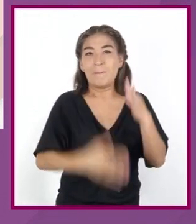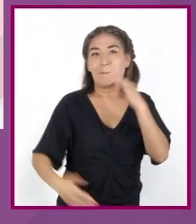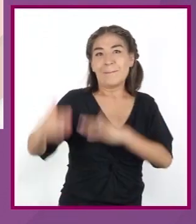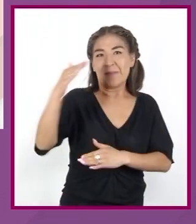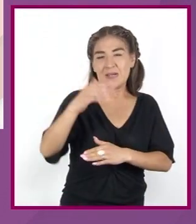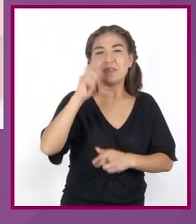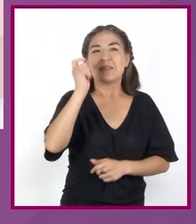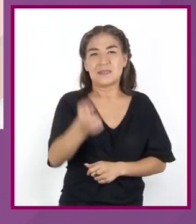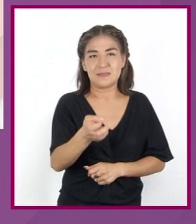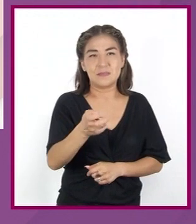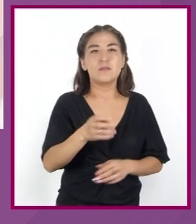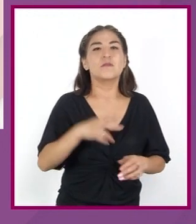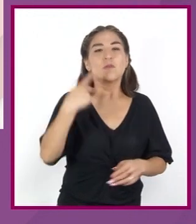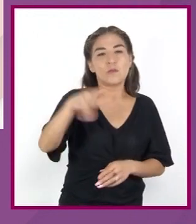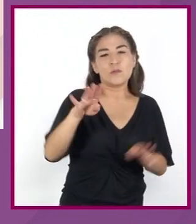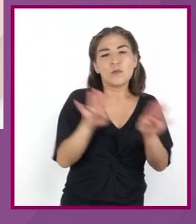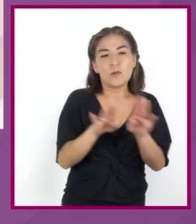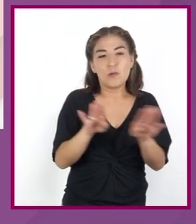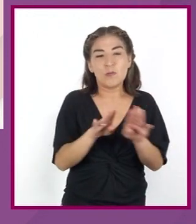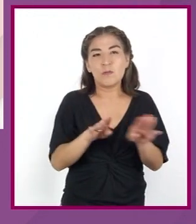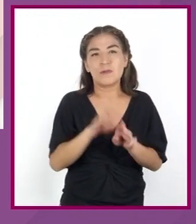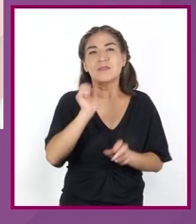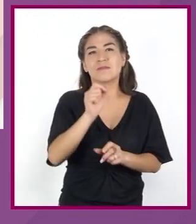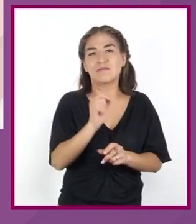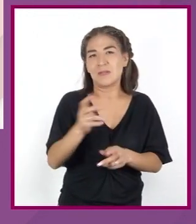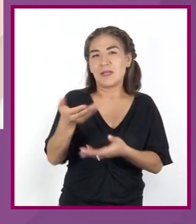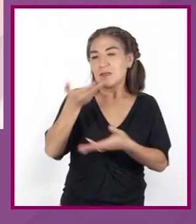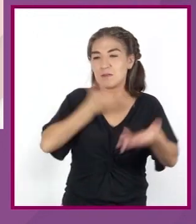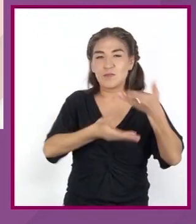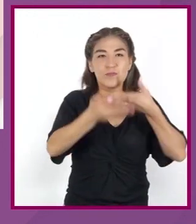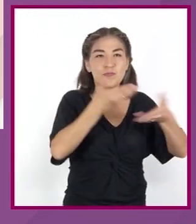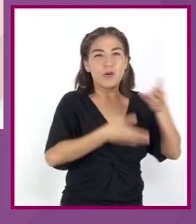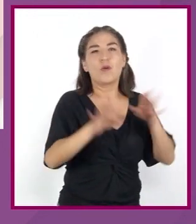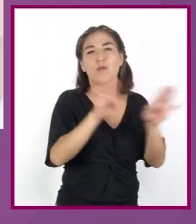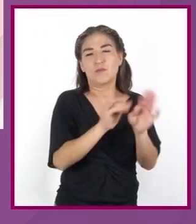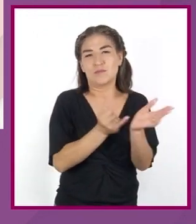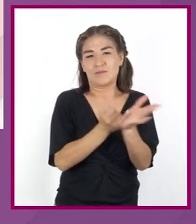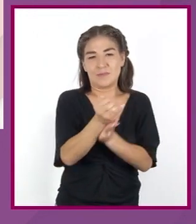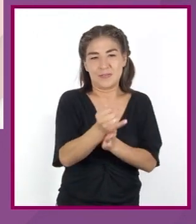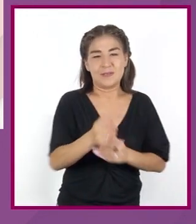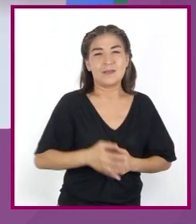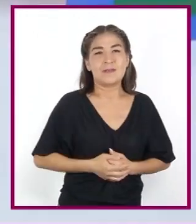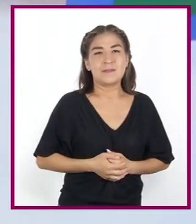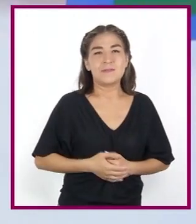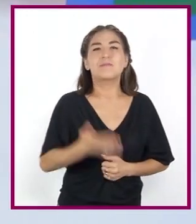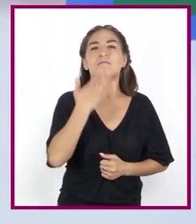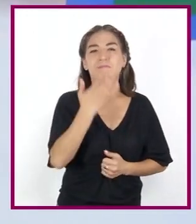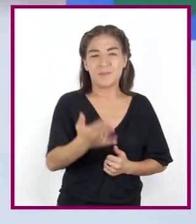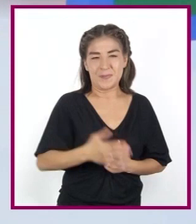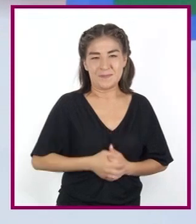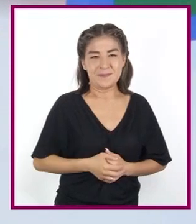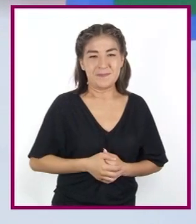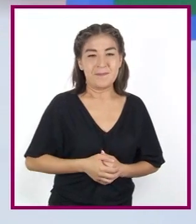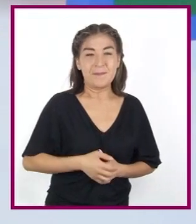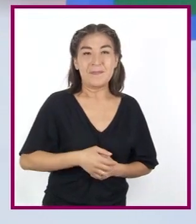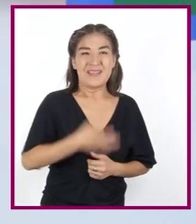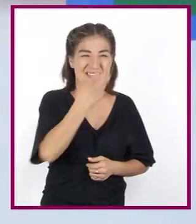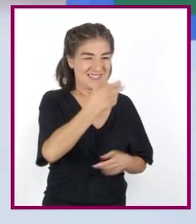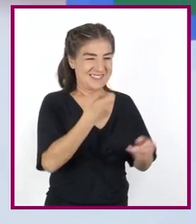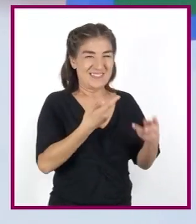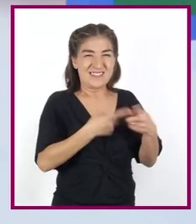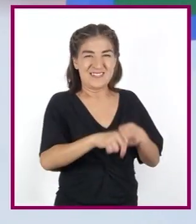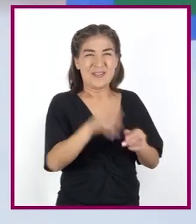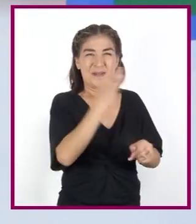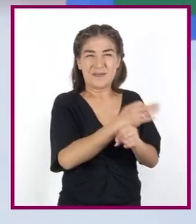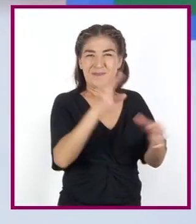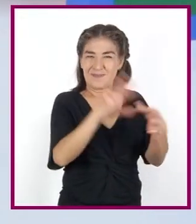inferiores, oiga asuntos interlocutorios y definitivos. Muy bien. Para empezar, esa parte